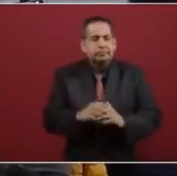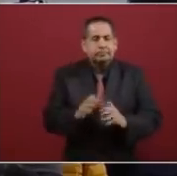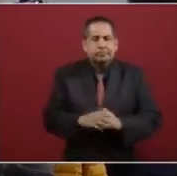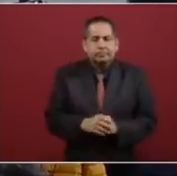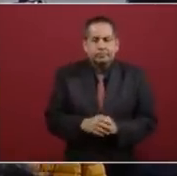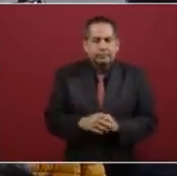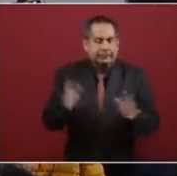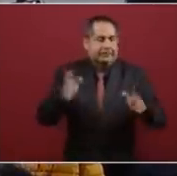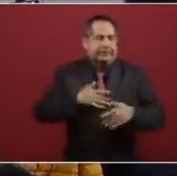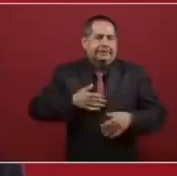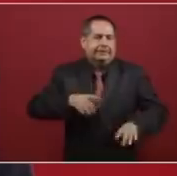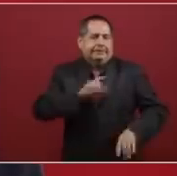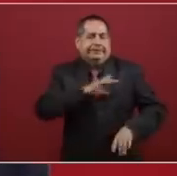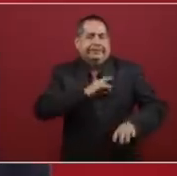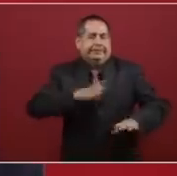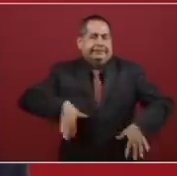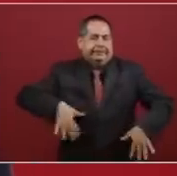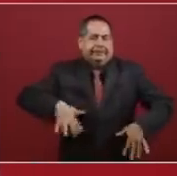Ay, nanita.